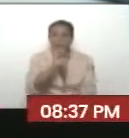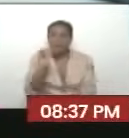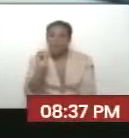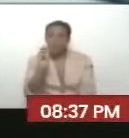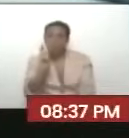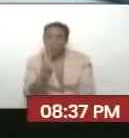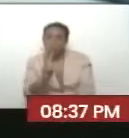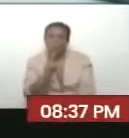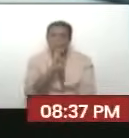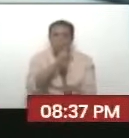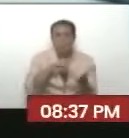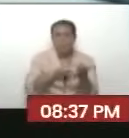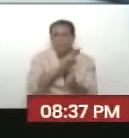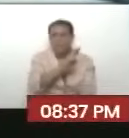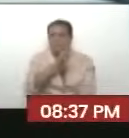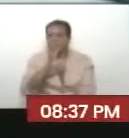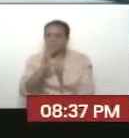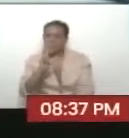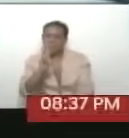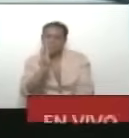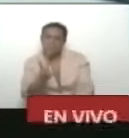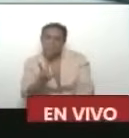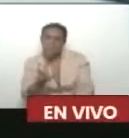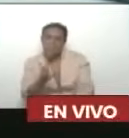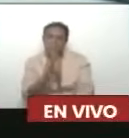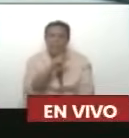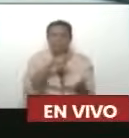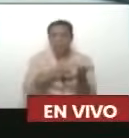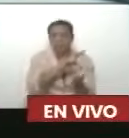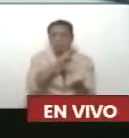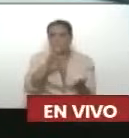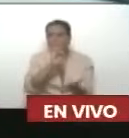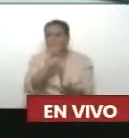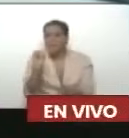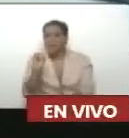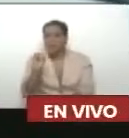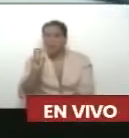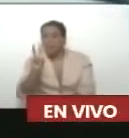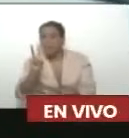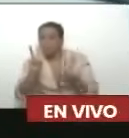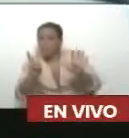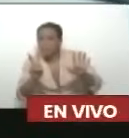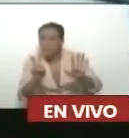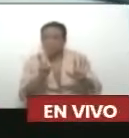2002, 2003, 2007, 2014,